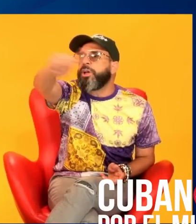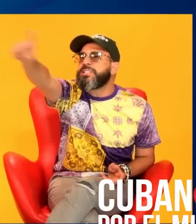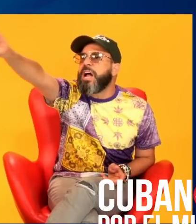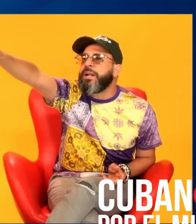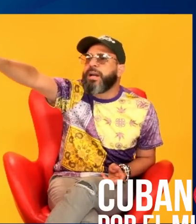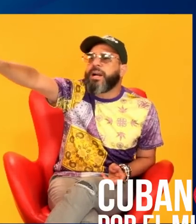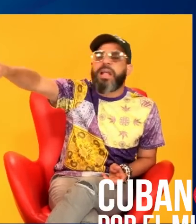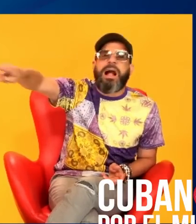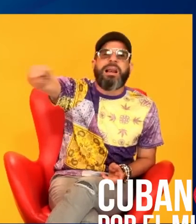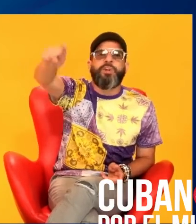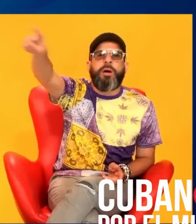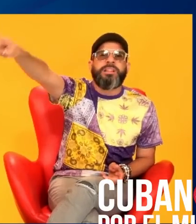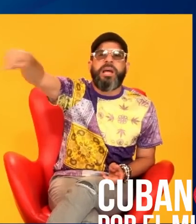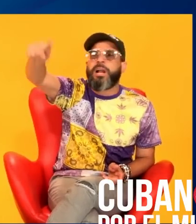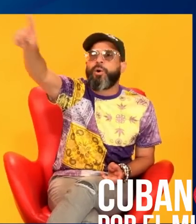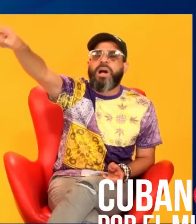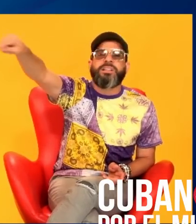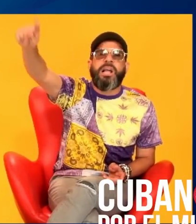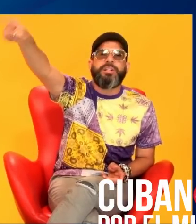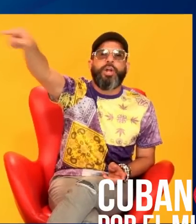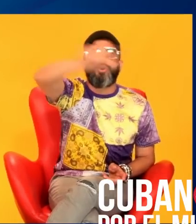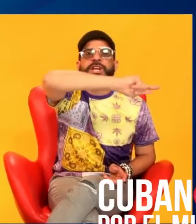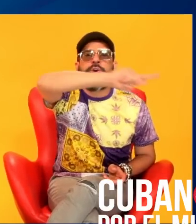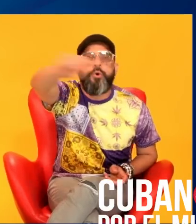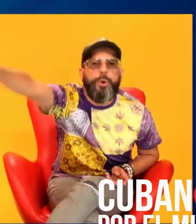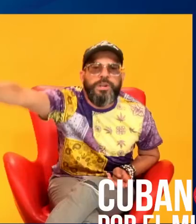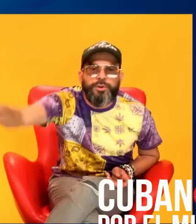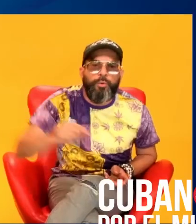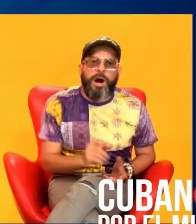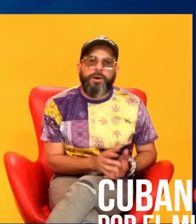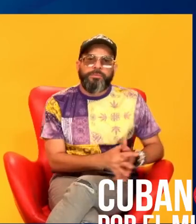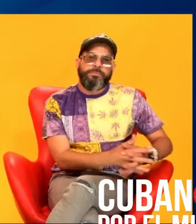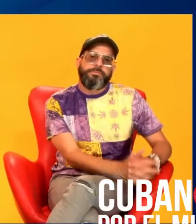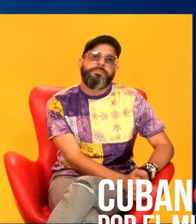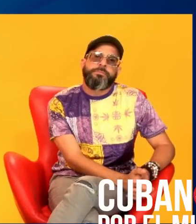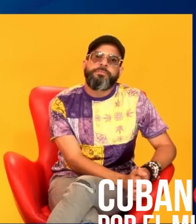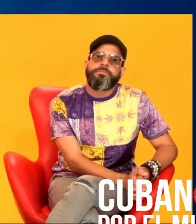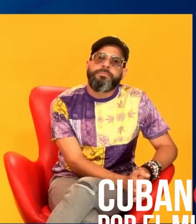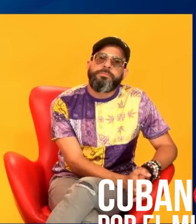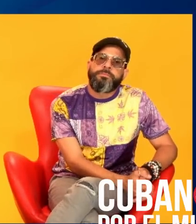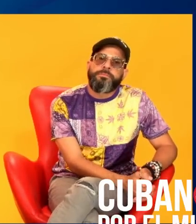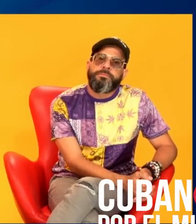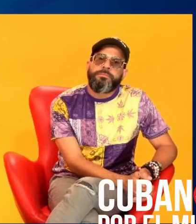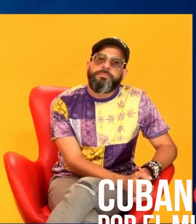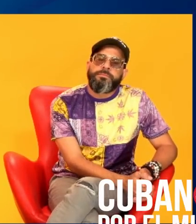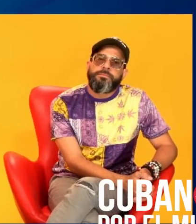de toda esa gente que está agarrando la bandera y los carteles y todo. Ninguno es cubano.